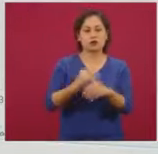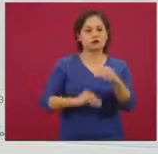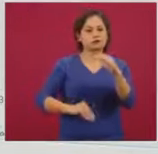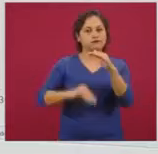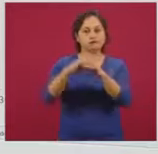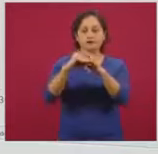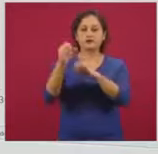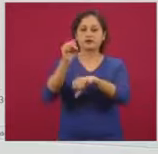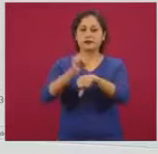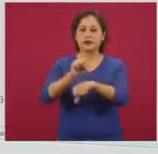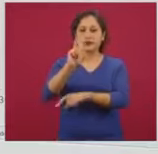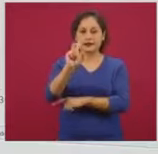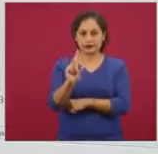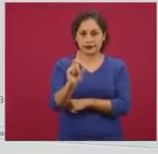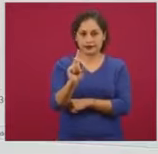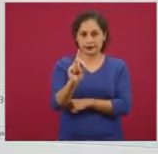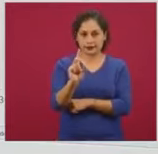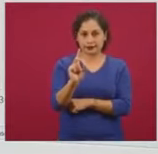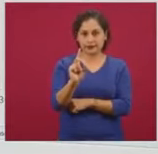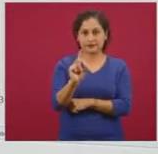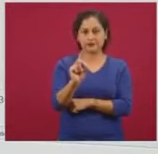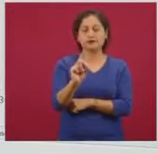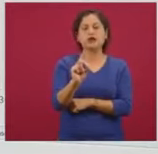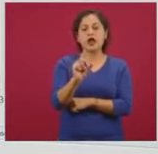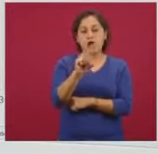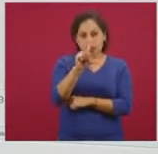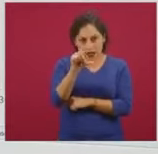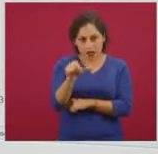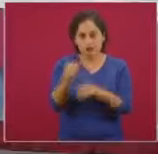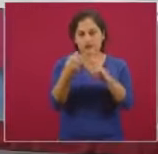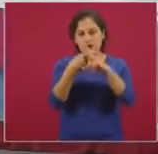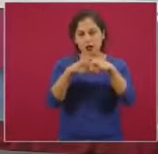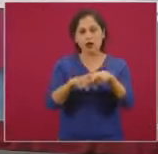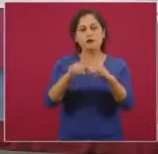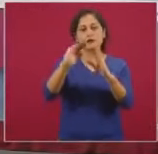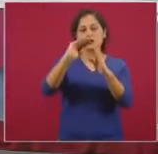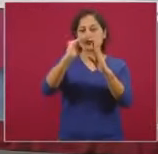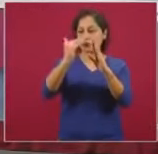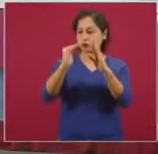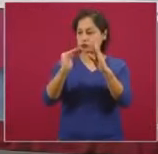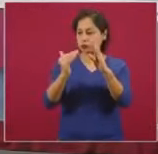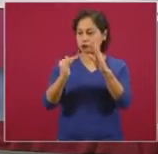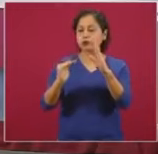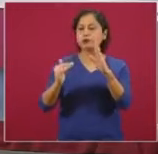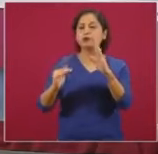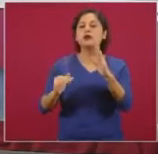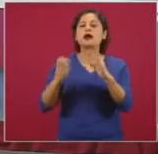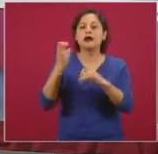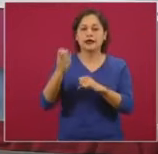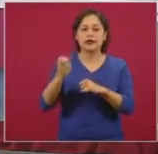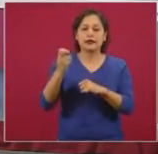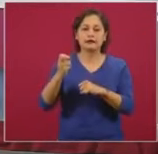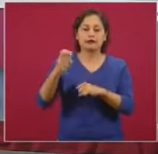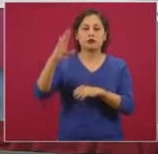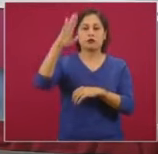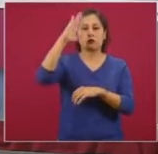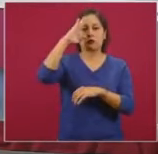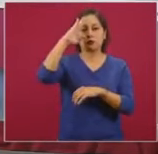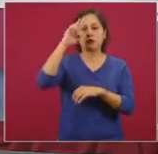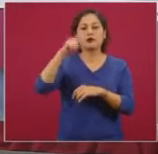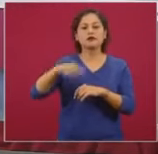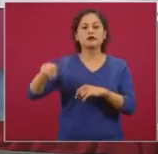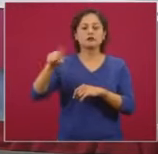en la semana 30, y aunque empezó a descender también ha quedado en una meseta de exceso de mortalidad, cosa que también se observa y es más o